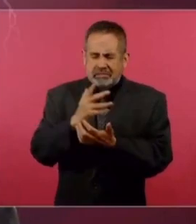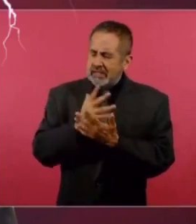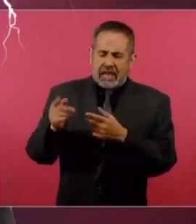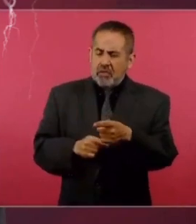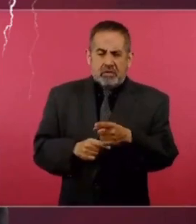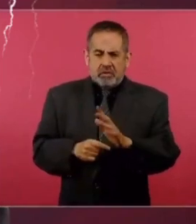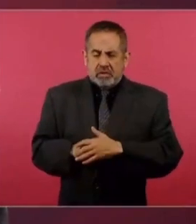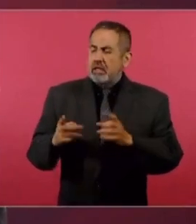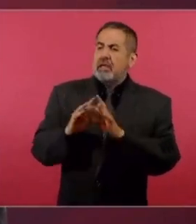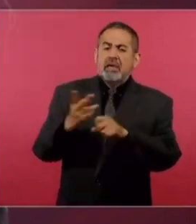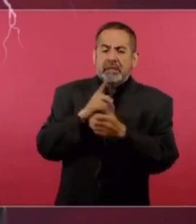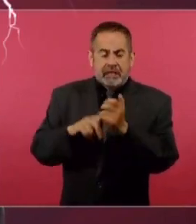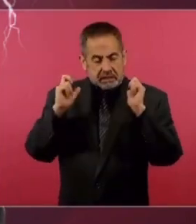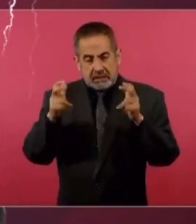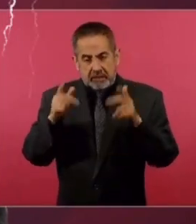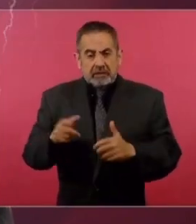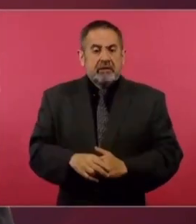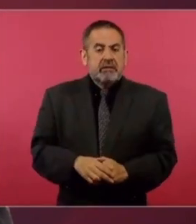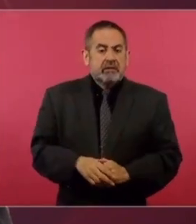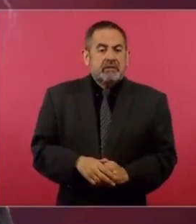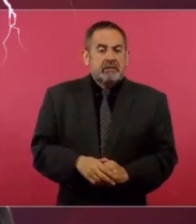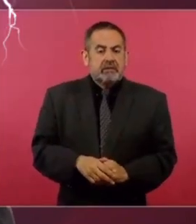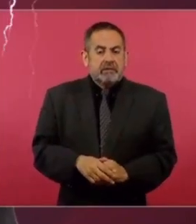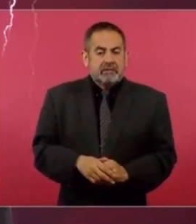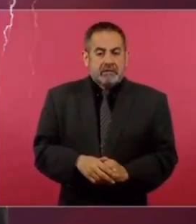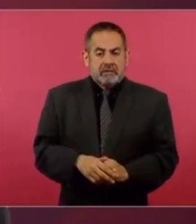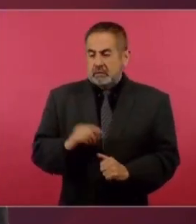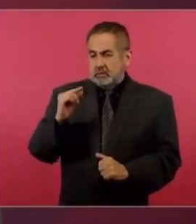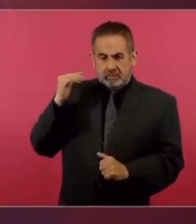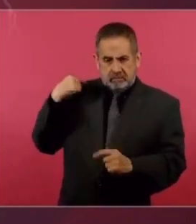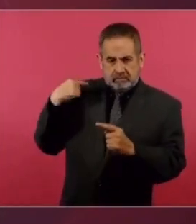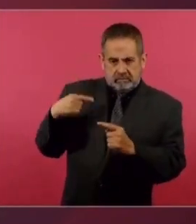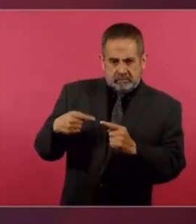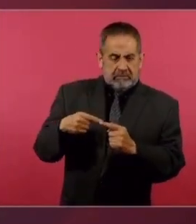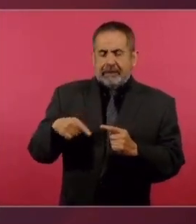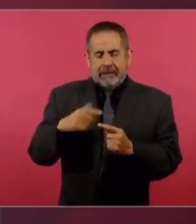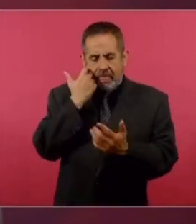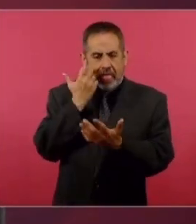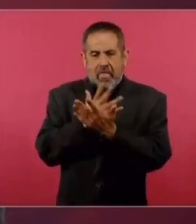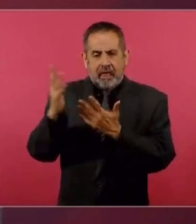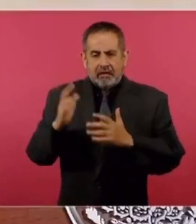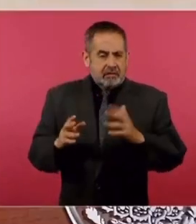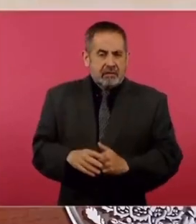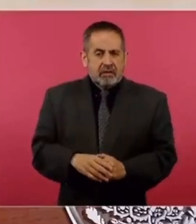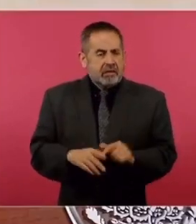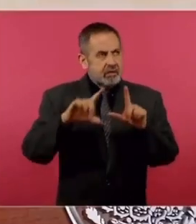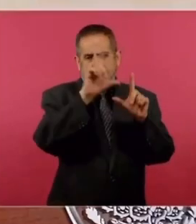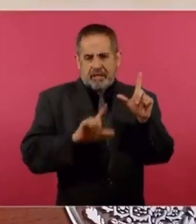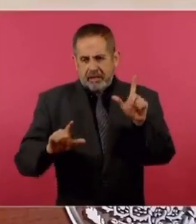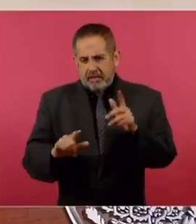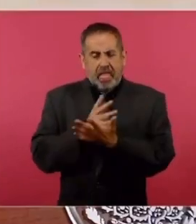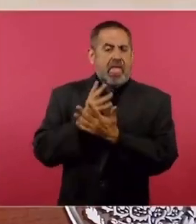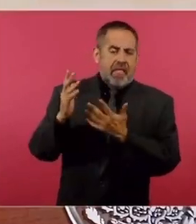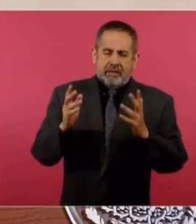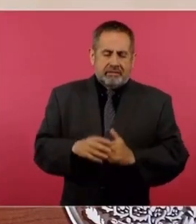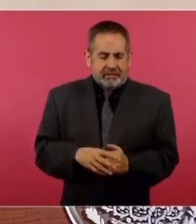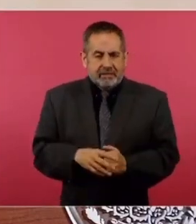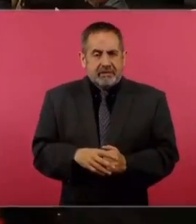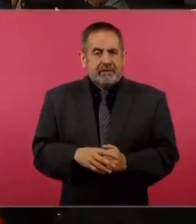lo que sucede en Chiapas en los últimos tiempos y bueno, en general, en el país. El